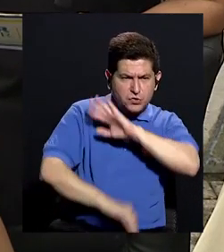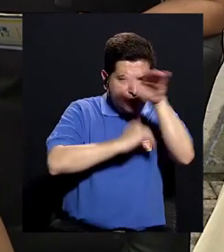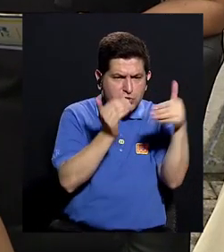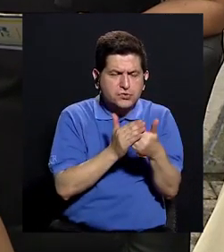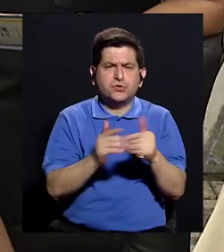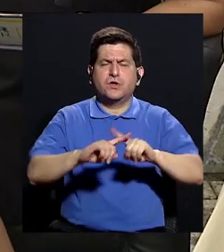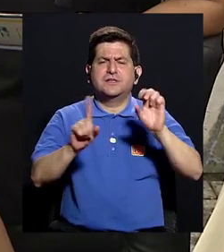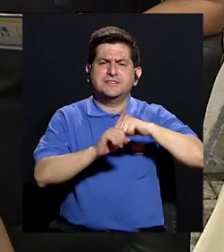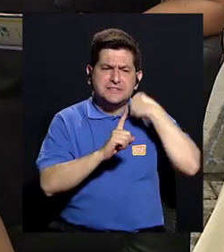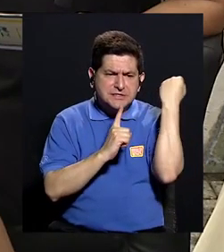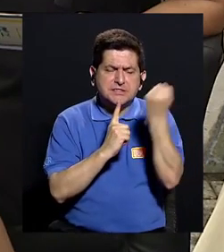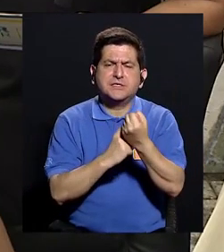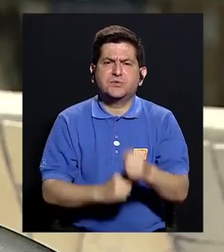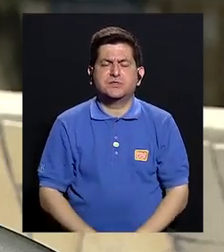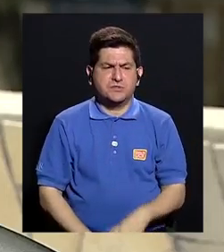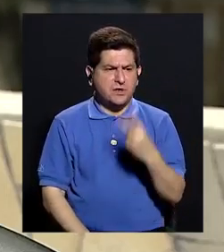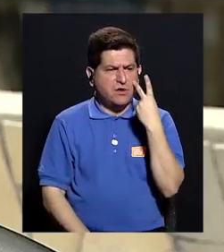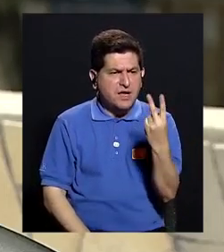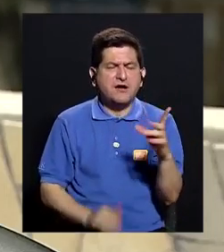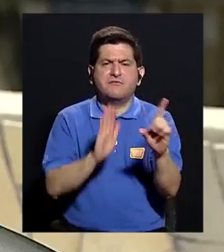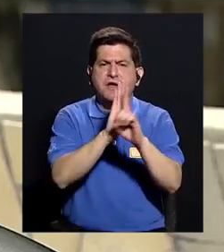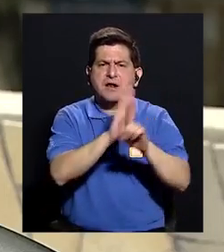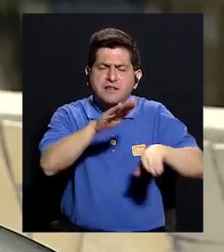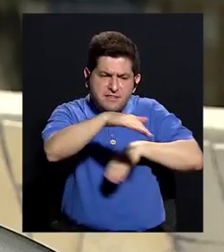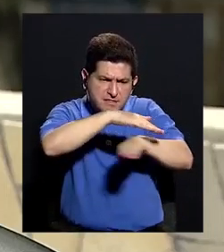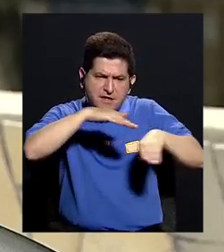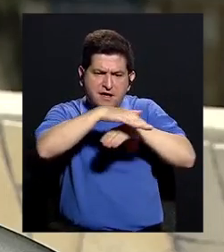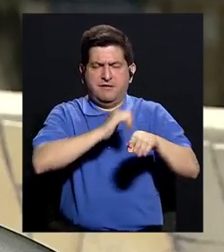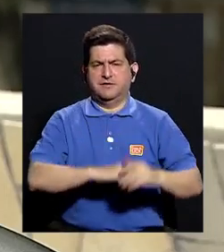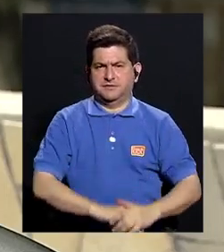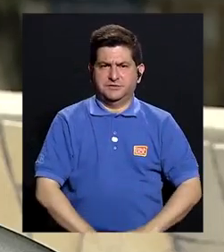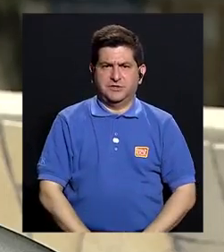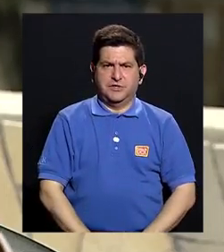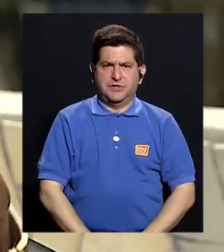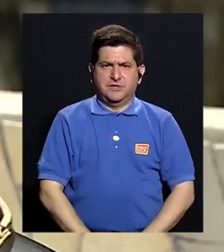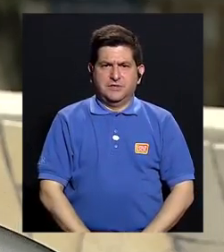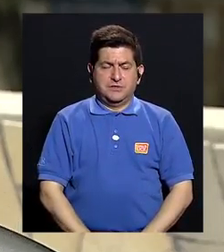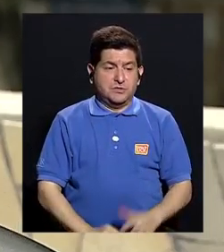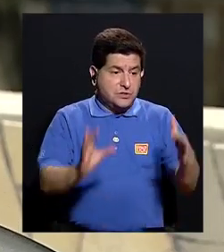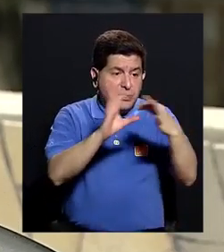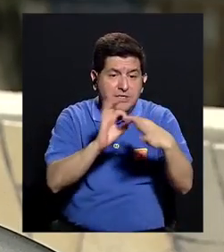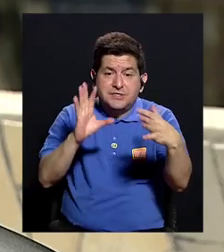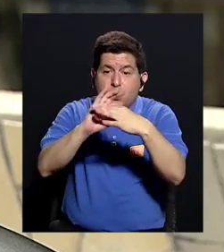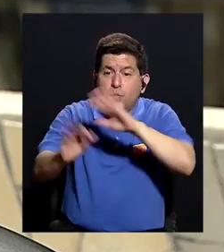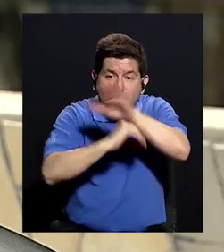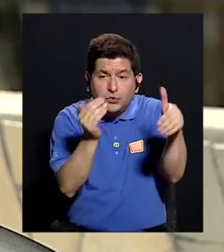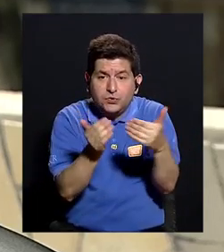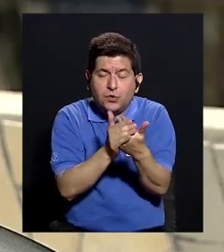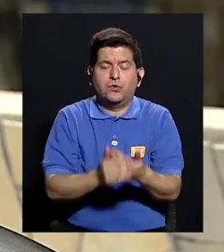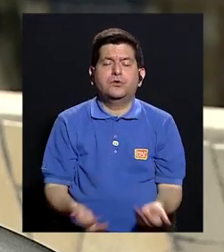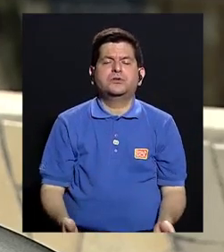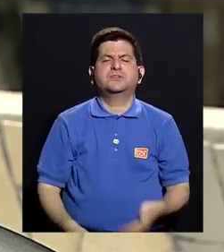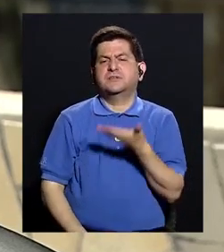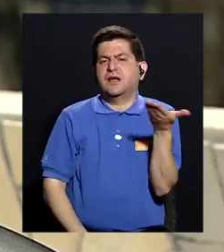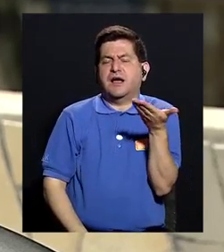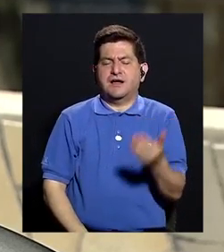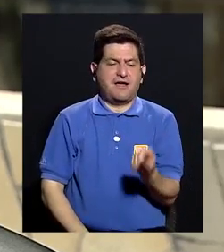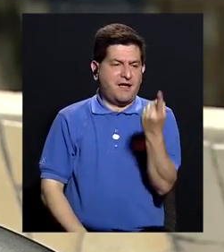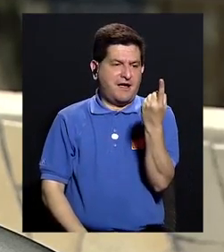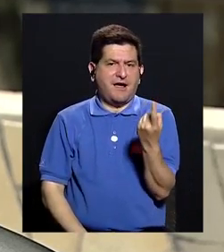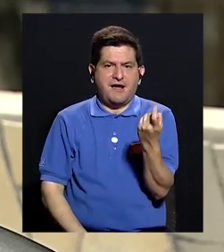todas estas condiciones y empezamos a ver que hay derechos fundamentales interconectados con el de